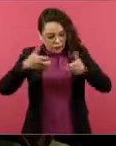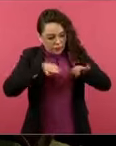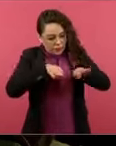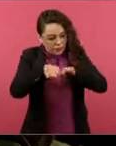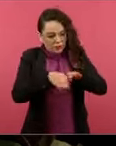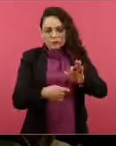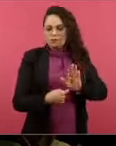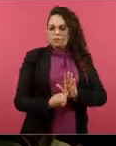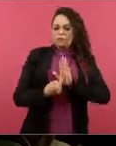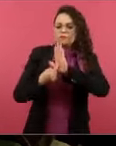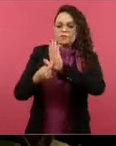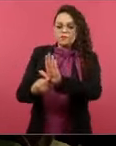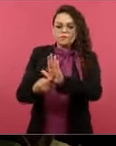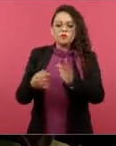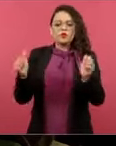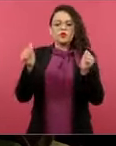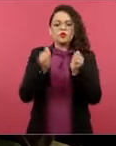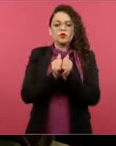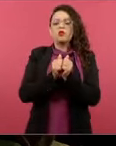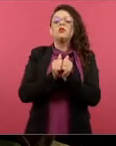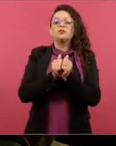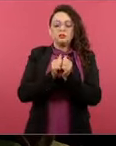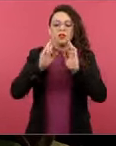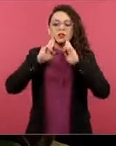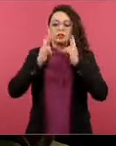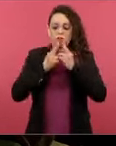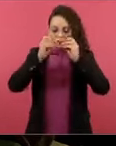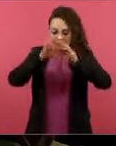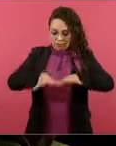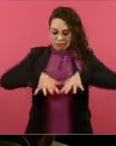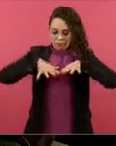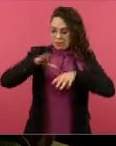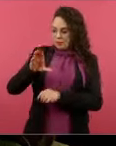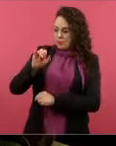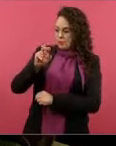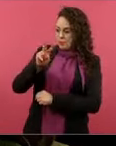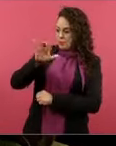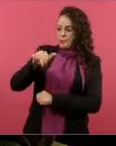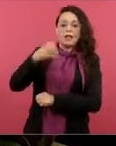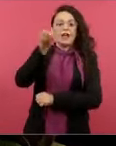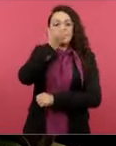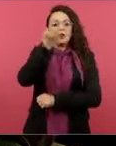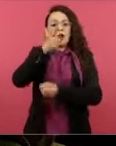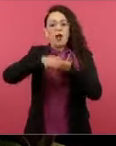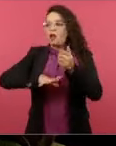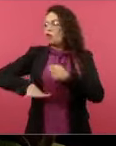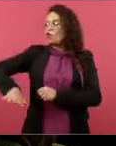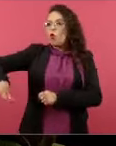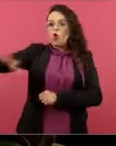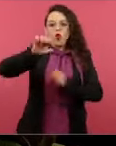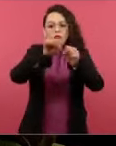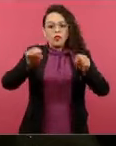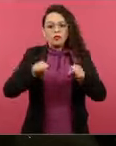una ceremonia cívica, y habrá que organizarlo, y para eso vamos a estar todos ahí.